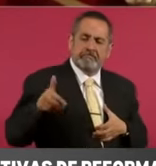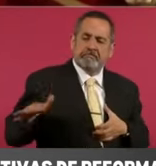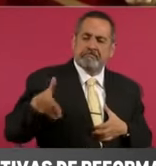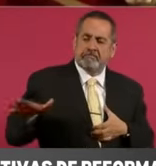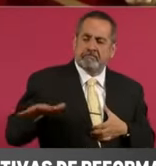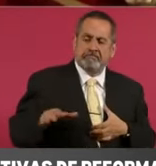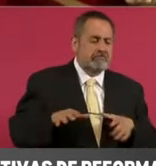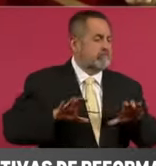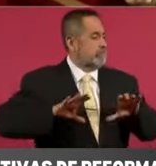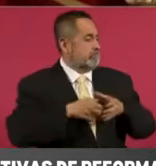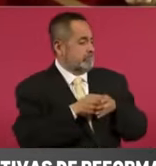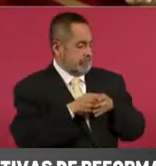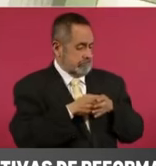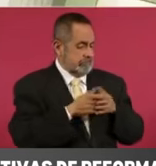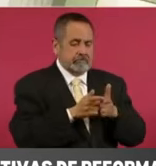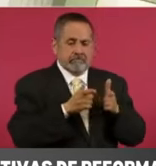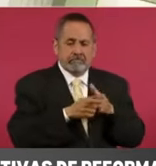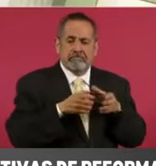las mayorías.